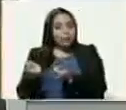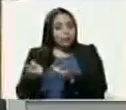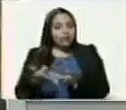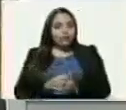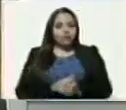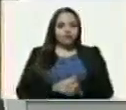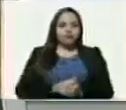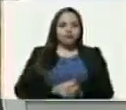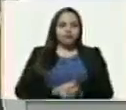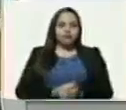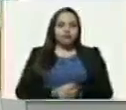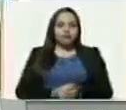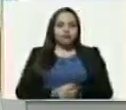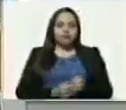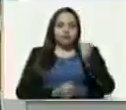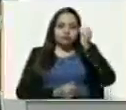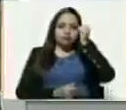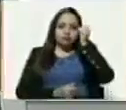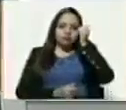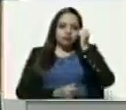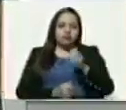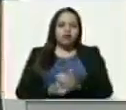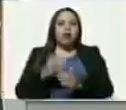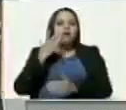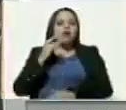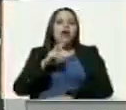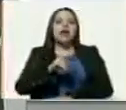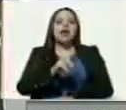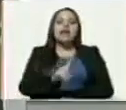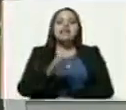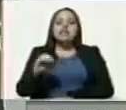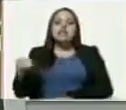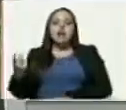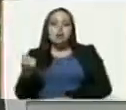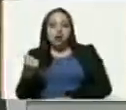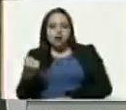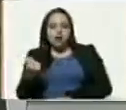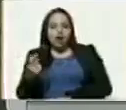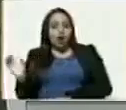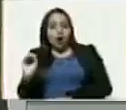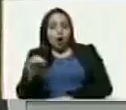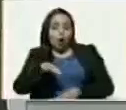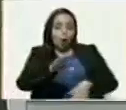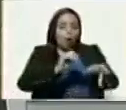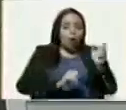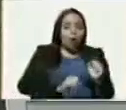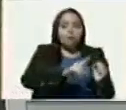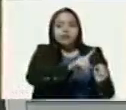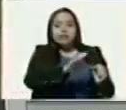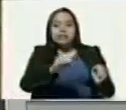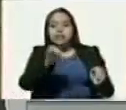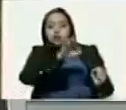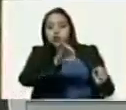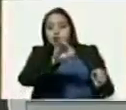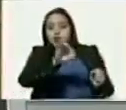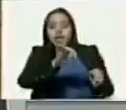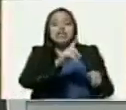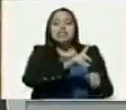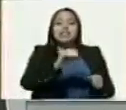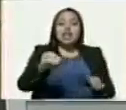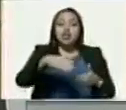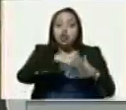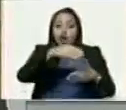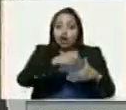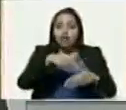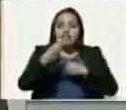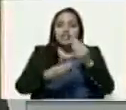divisas. 100 bolívares, una compra de 100 dólares. Se le establece el cálculo en bolívares del 16%